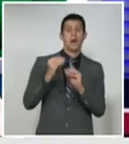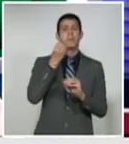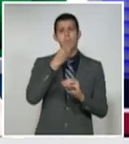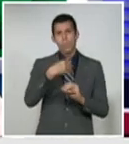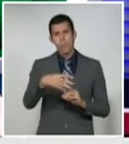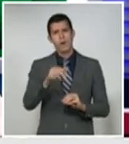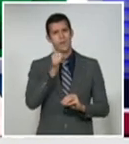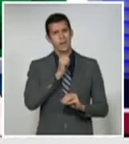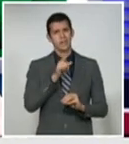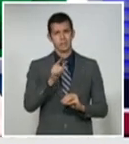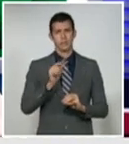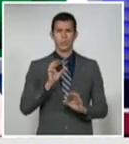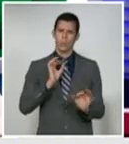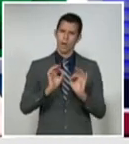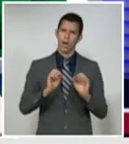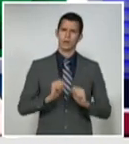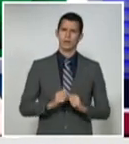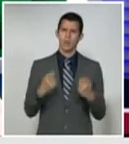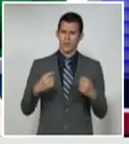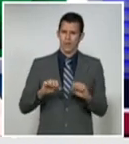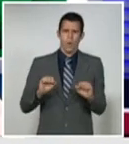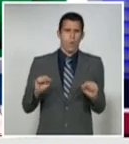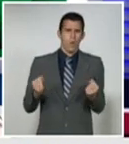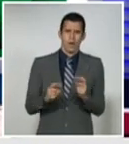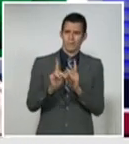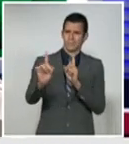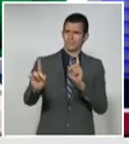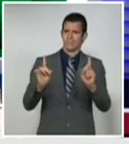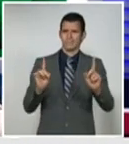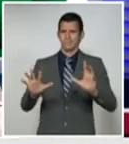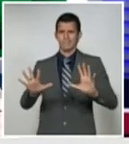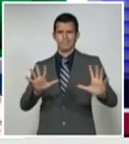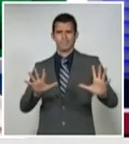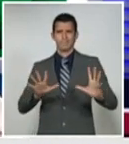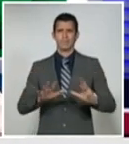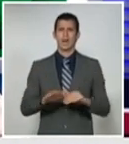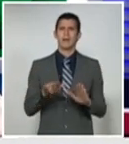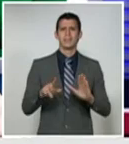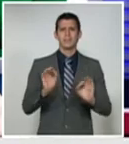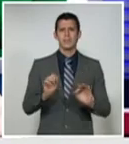el distanciamiento, se habla de 1,5, de 2,